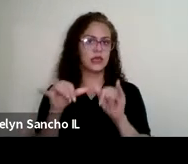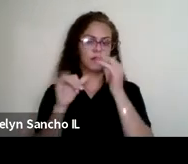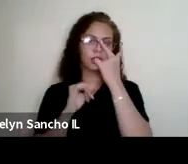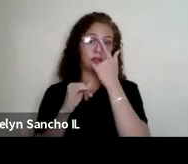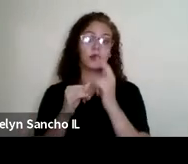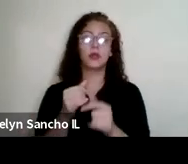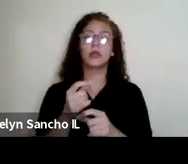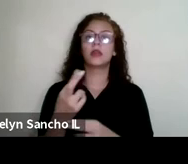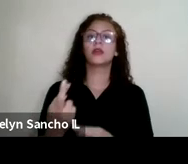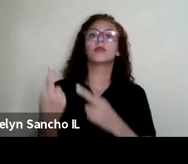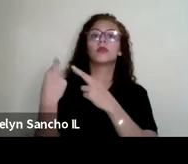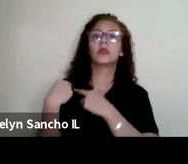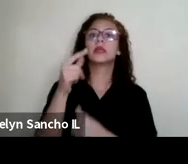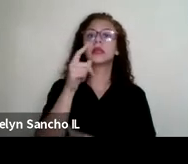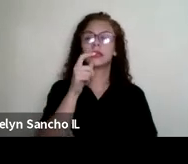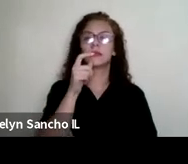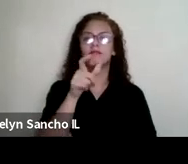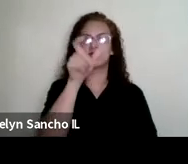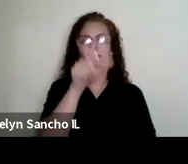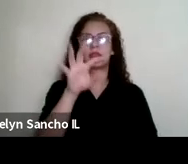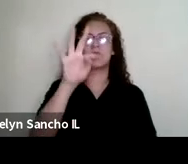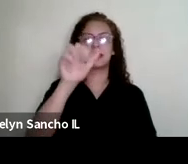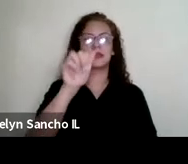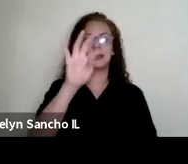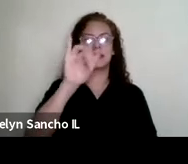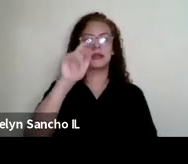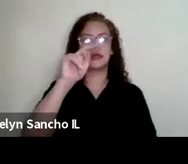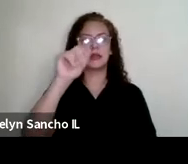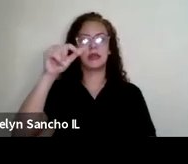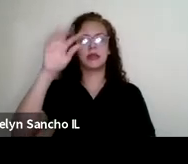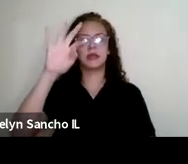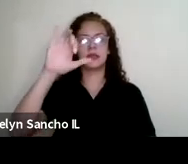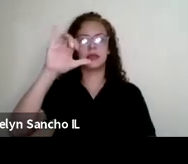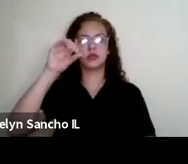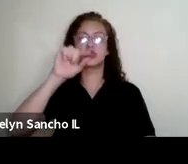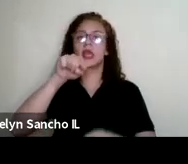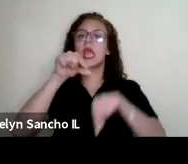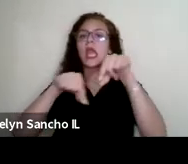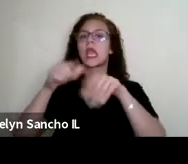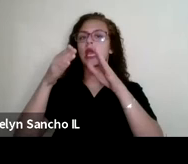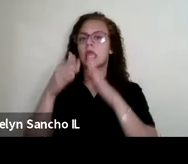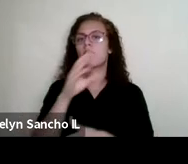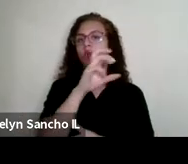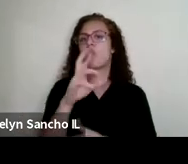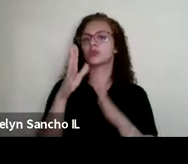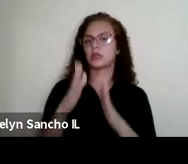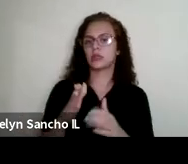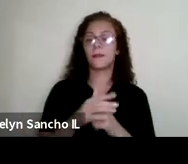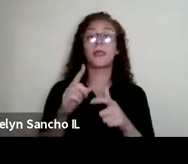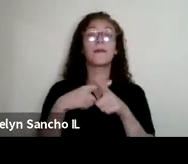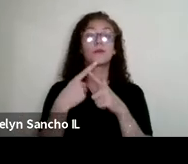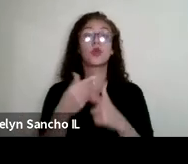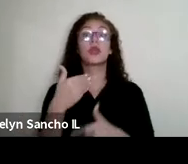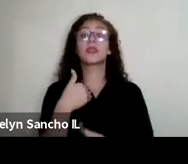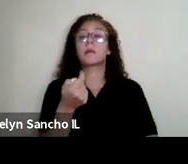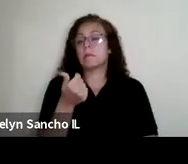nos correspondió hablar sobre Tatiana Trejos, que ella es química y es costarricense. Uh-huh. Entonces, tuvimos